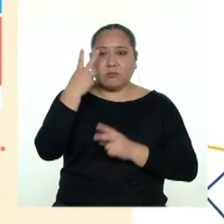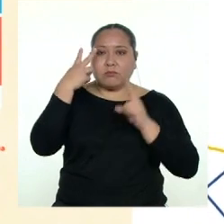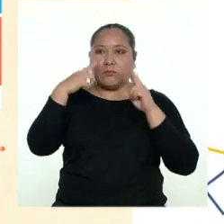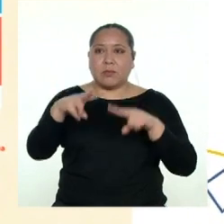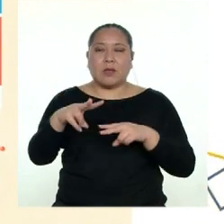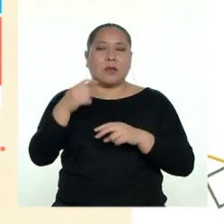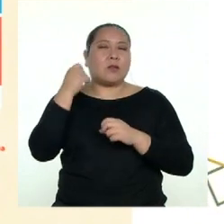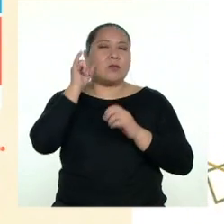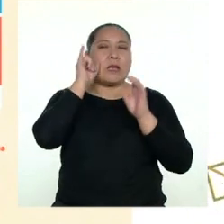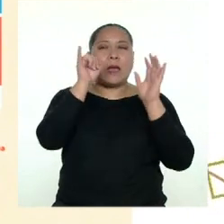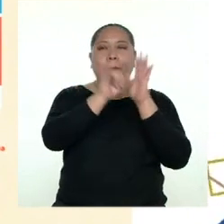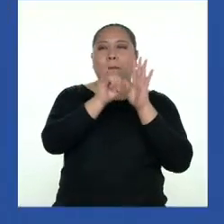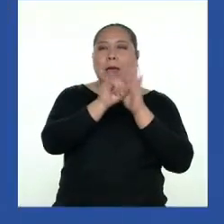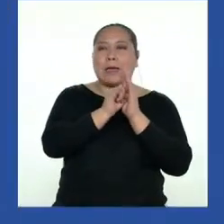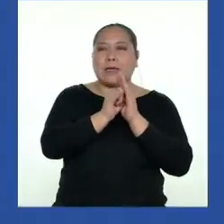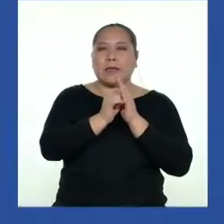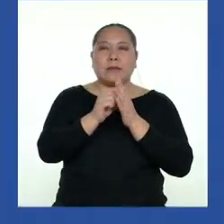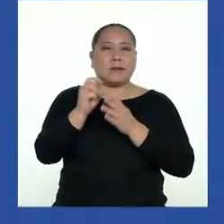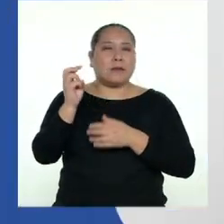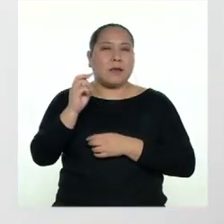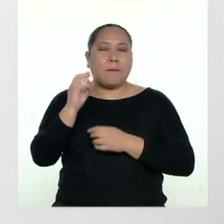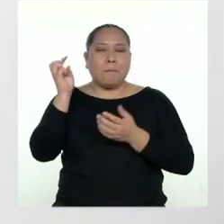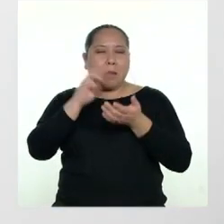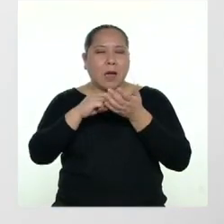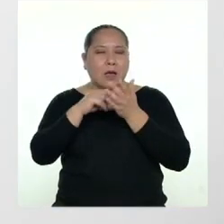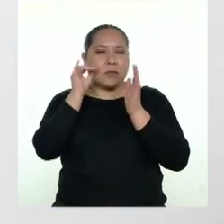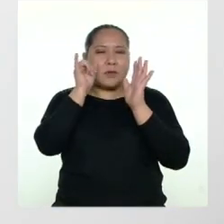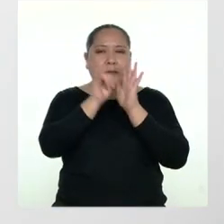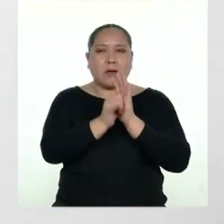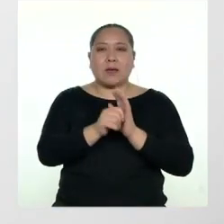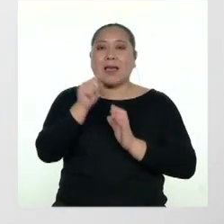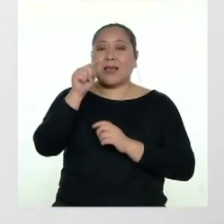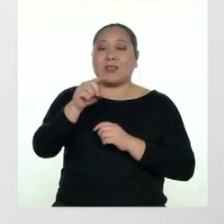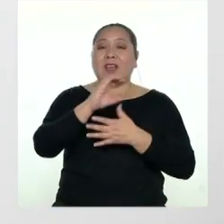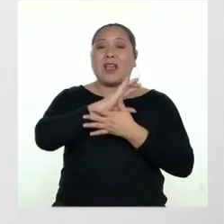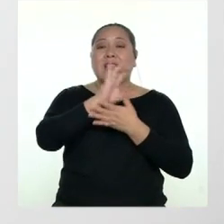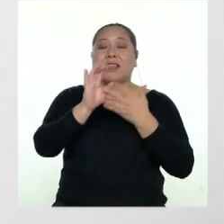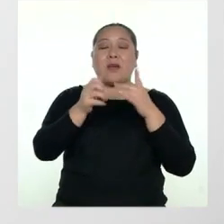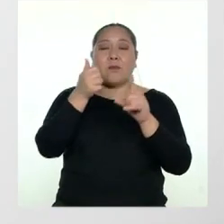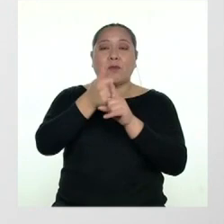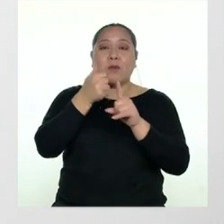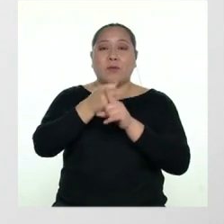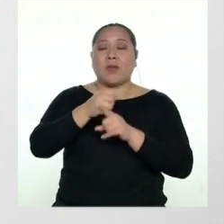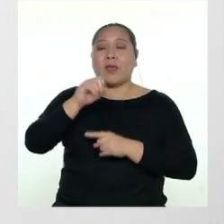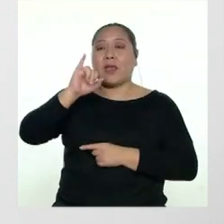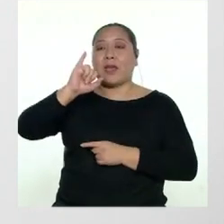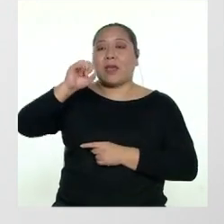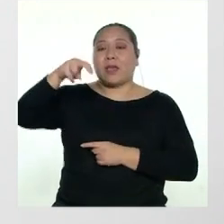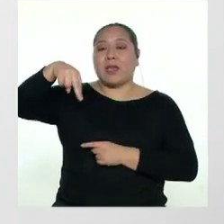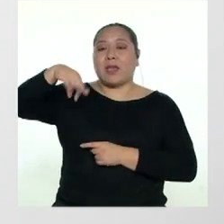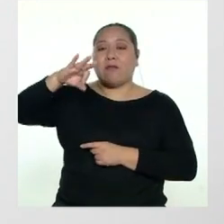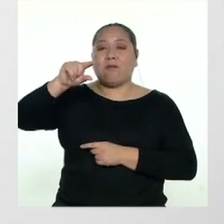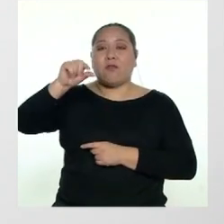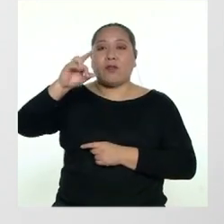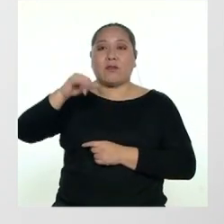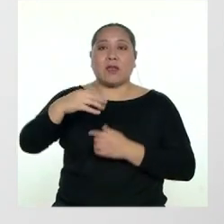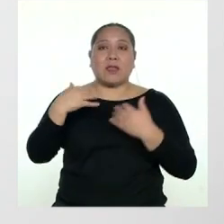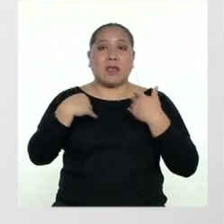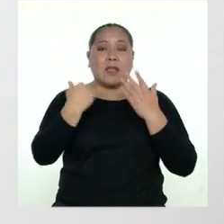ven más como imágenes que como textos. Eso caracteriza a las infografías. Tienen elementos gráficos,